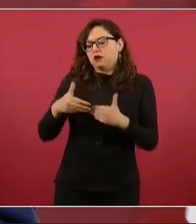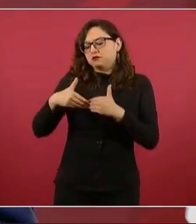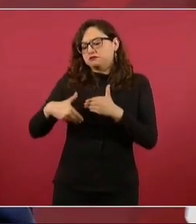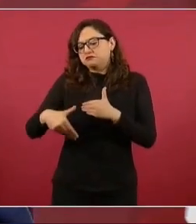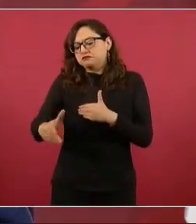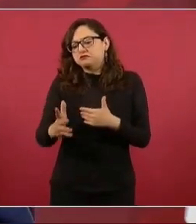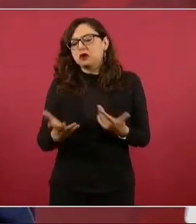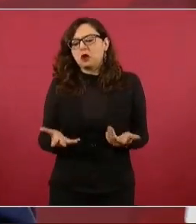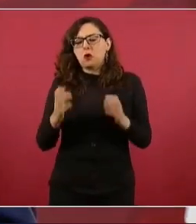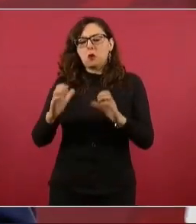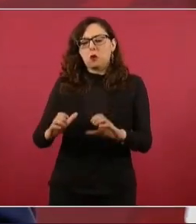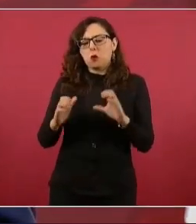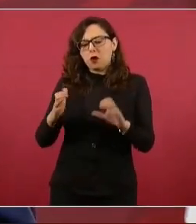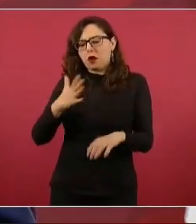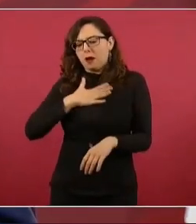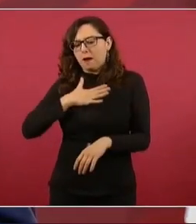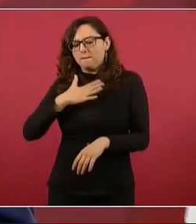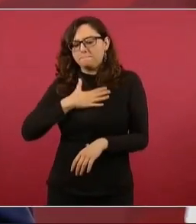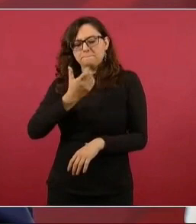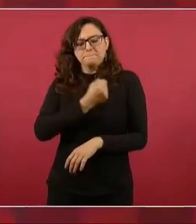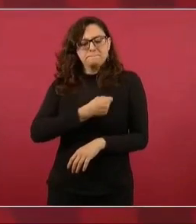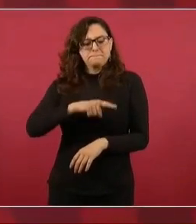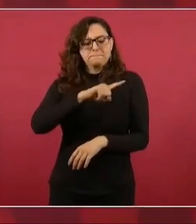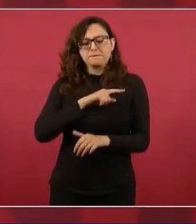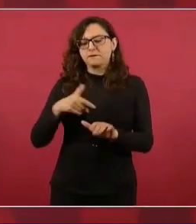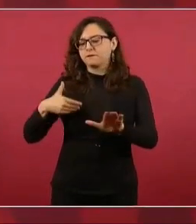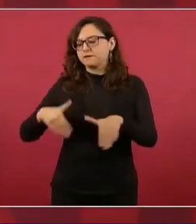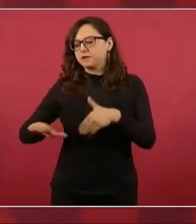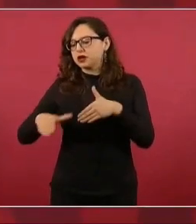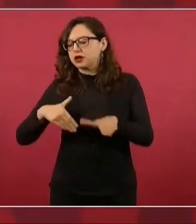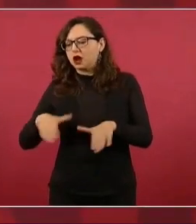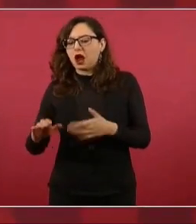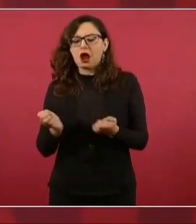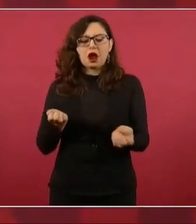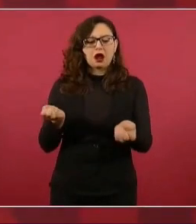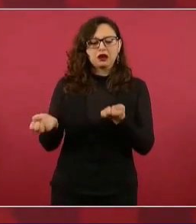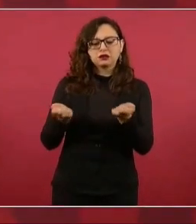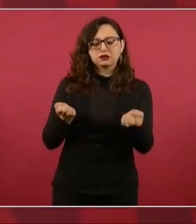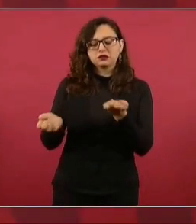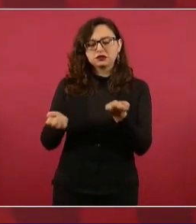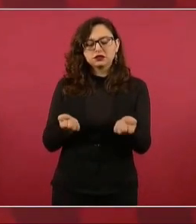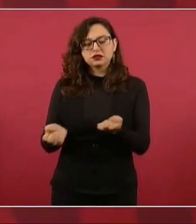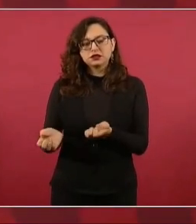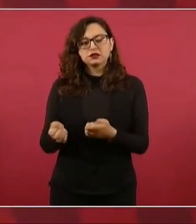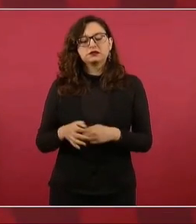mi salud, a caminar, a hacer un poco de ejercicio,